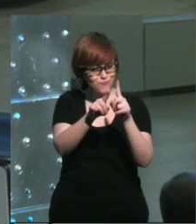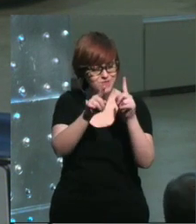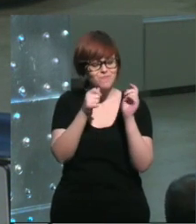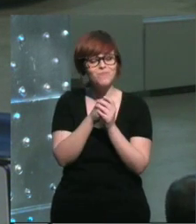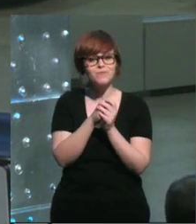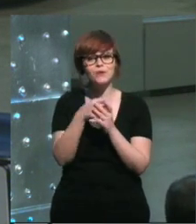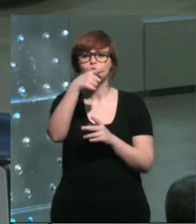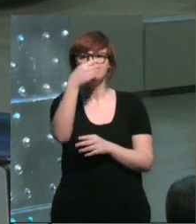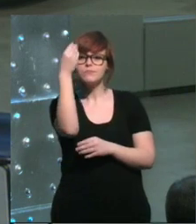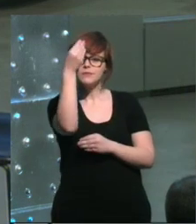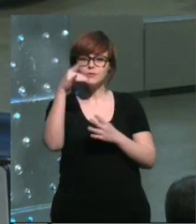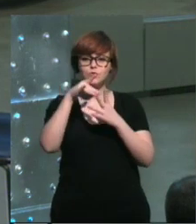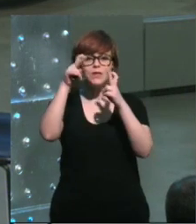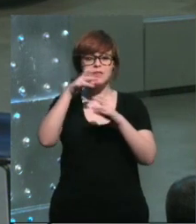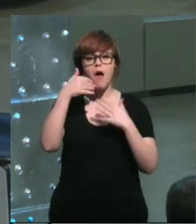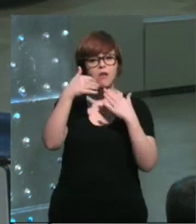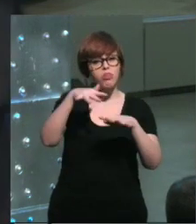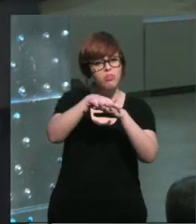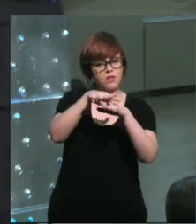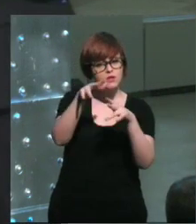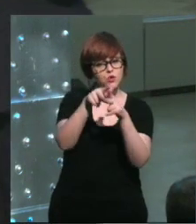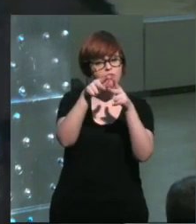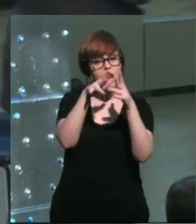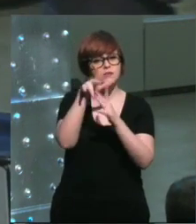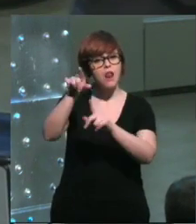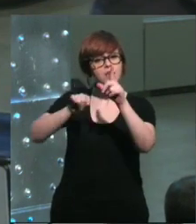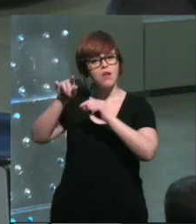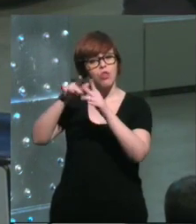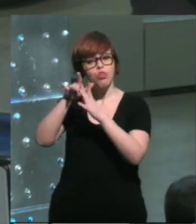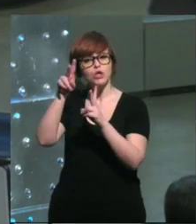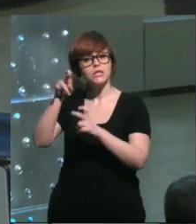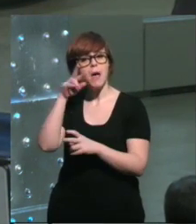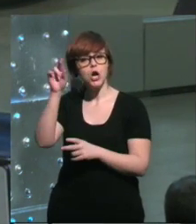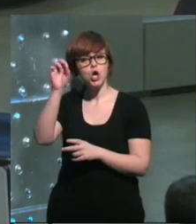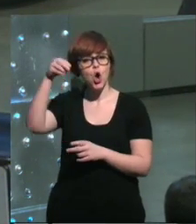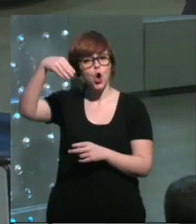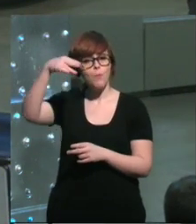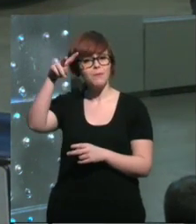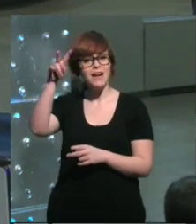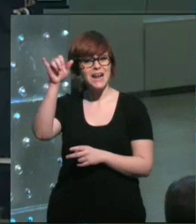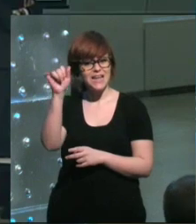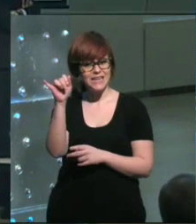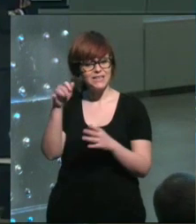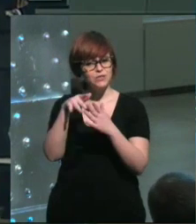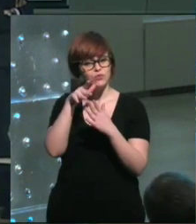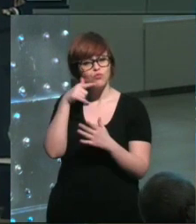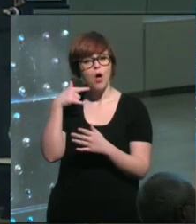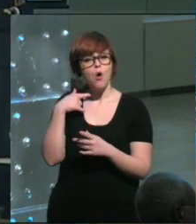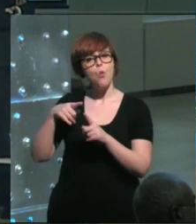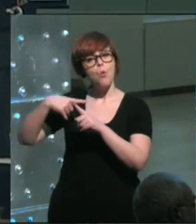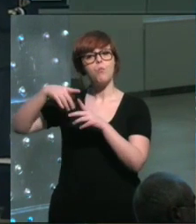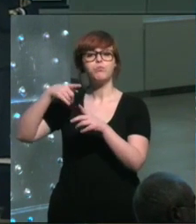¿Crees que aparte del tema de las redes sociales, la elección de Mitt Romney como un candidato moderado desde el punto de vista del Tea